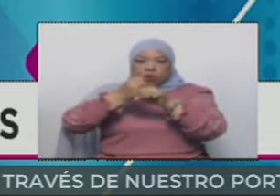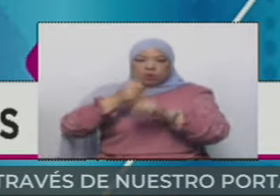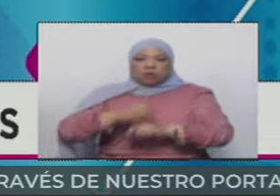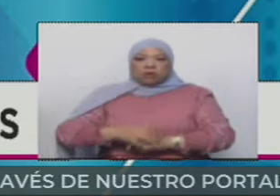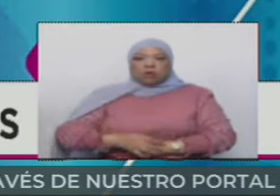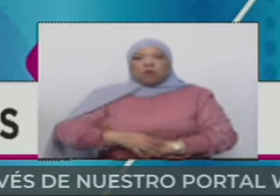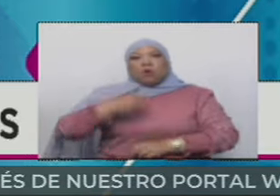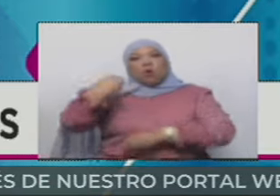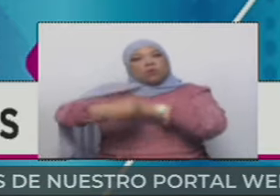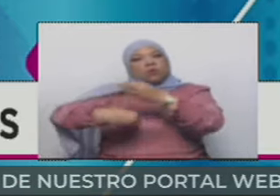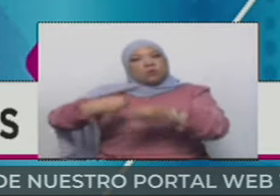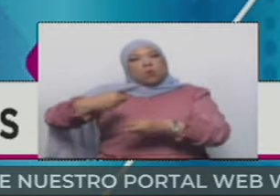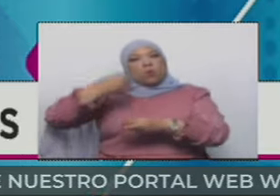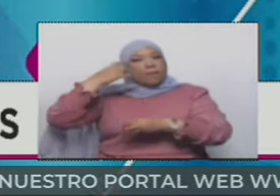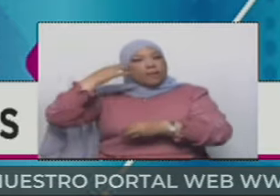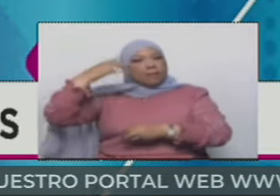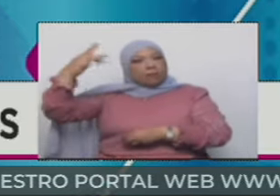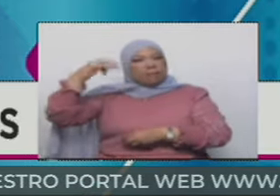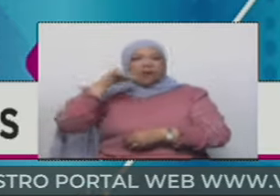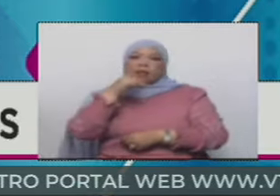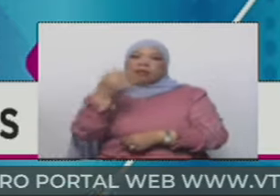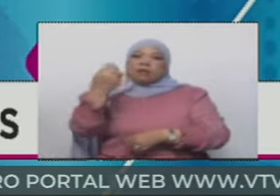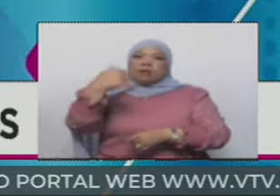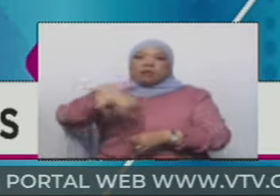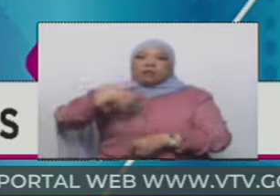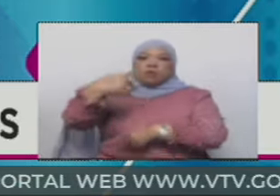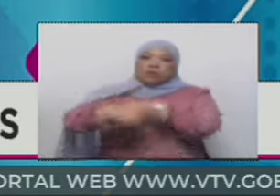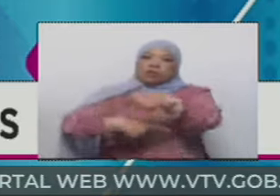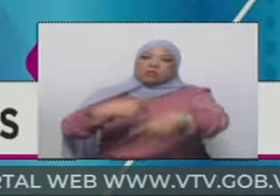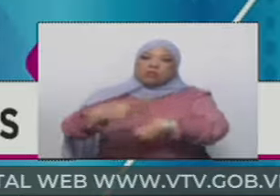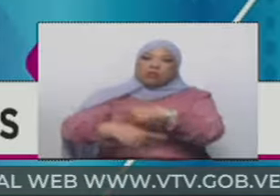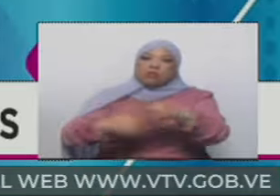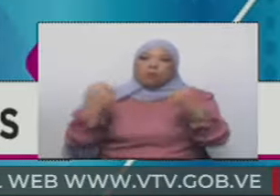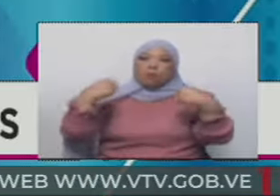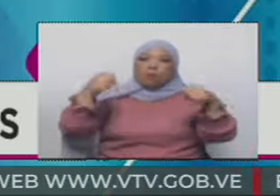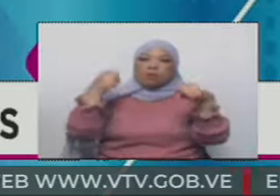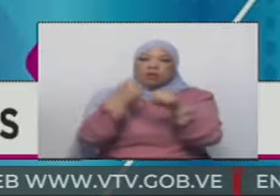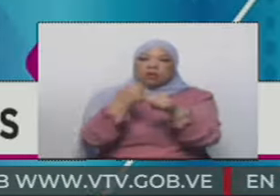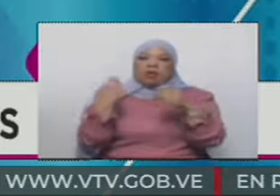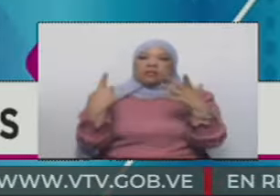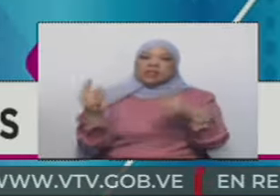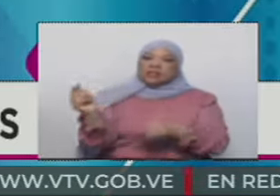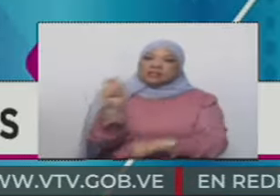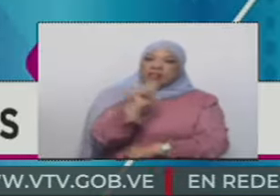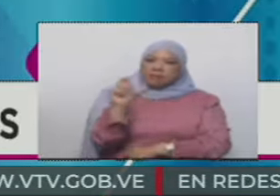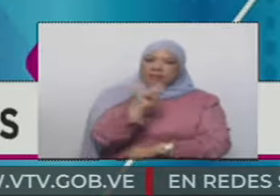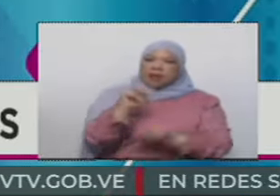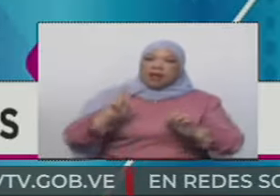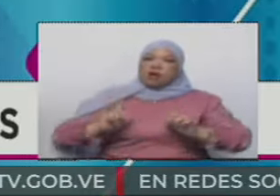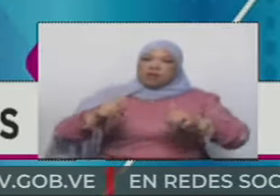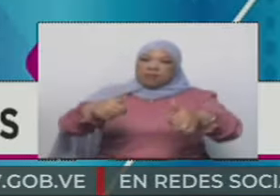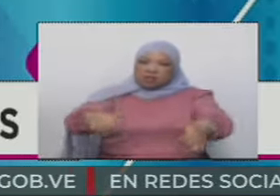con su creatividad. Este proceso que activamos hace 6 semanas aproximadamente